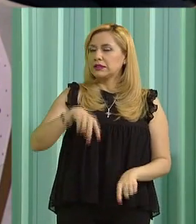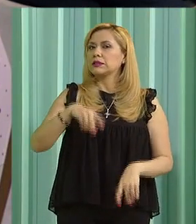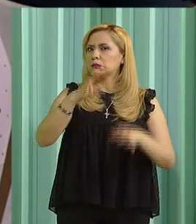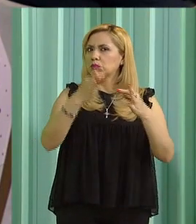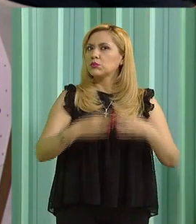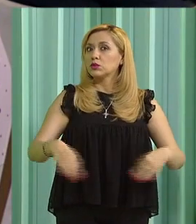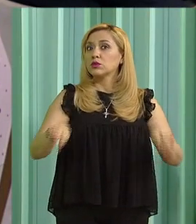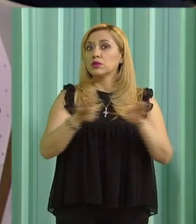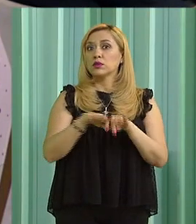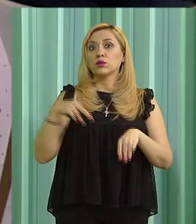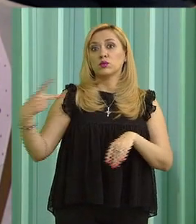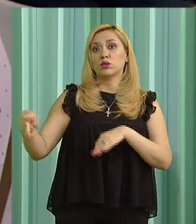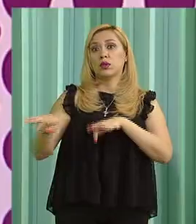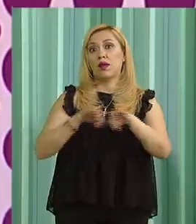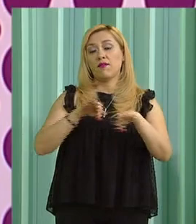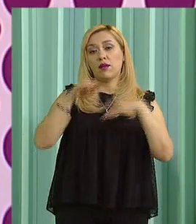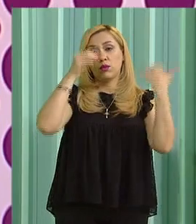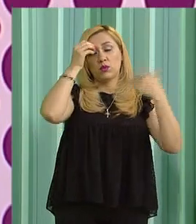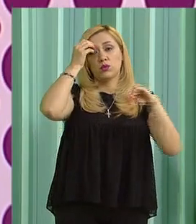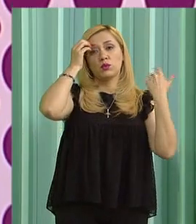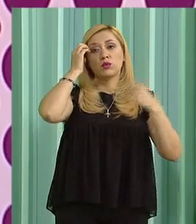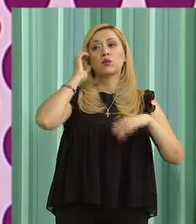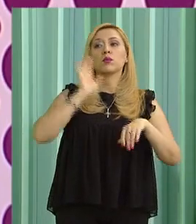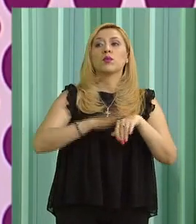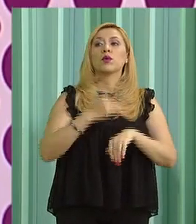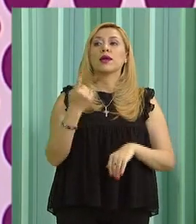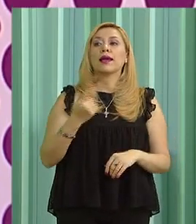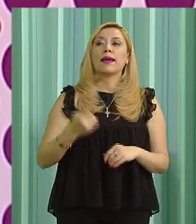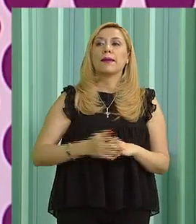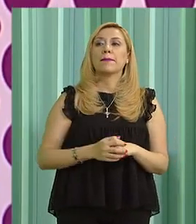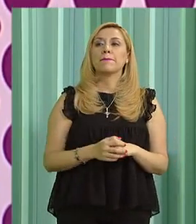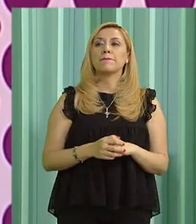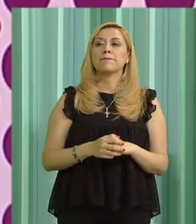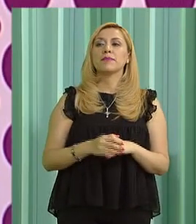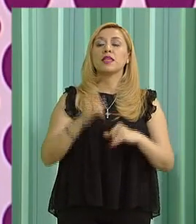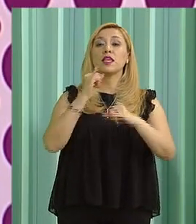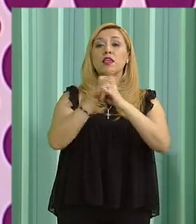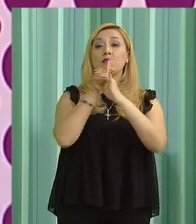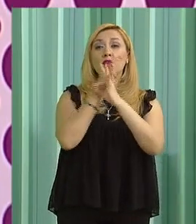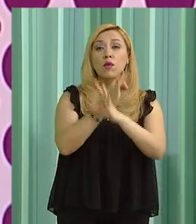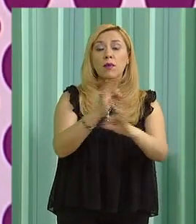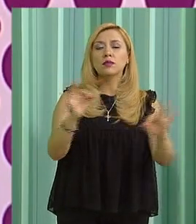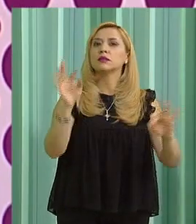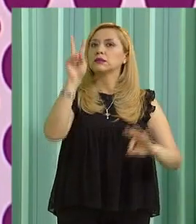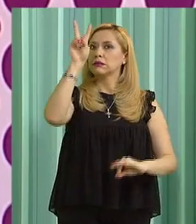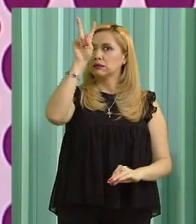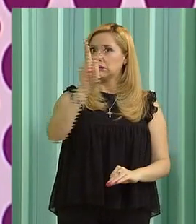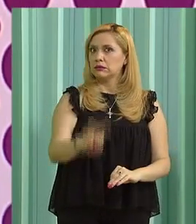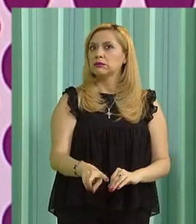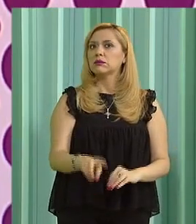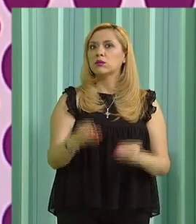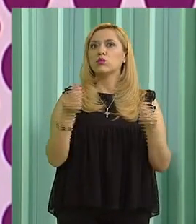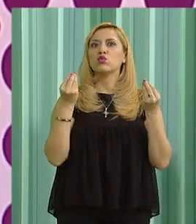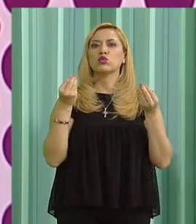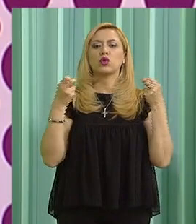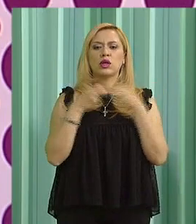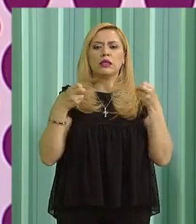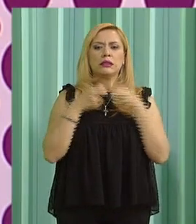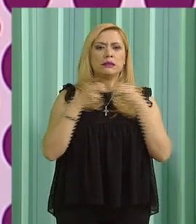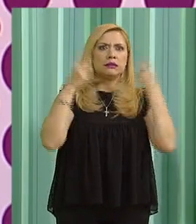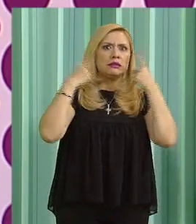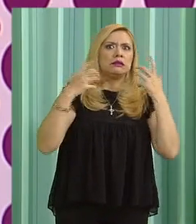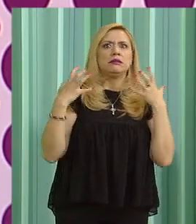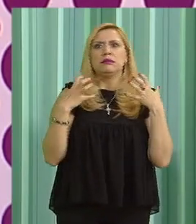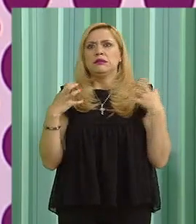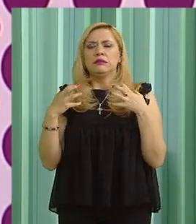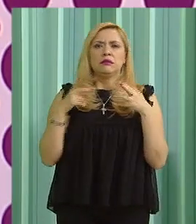importante la labor y cómo lo hacen, puesto que la información efectivamente baja muchísimo la ansiedad. Entonces, ese